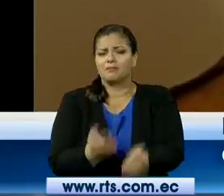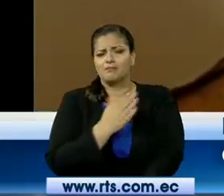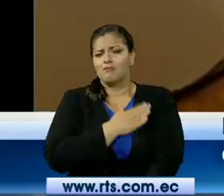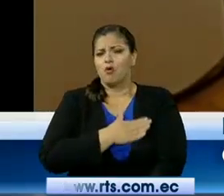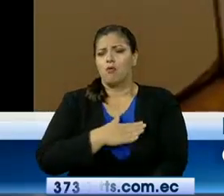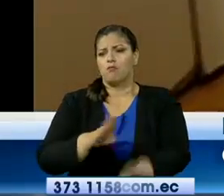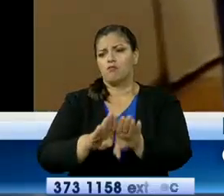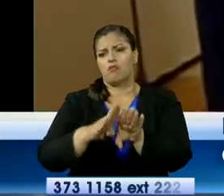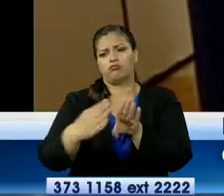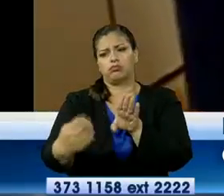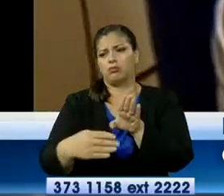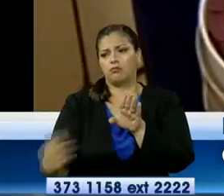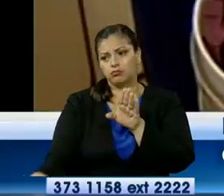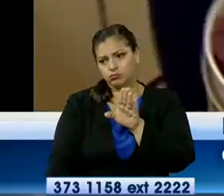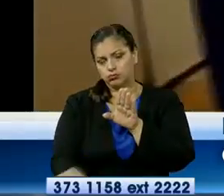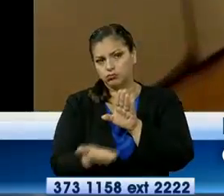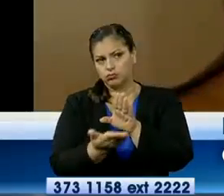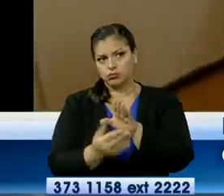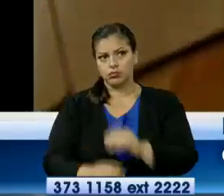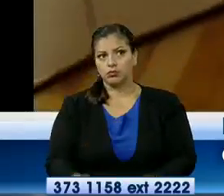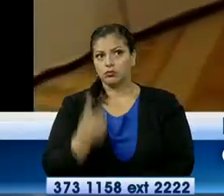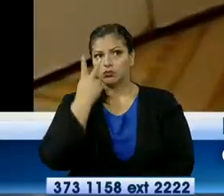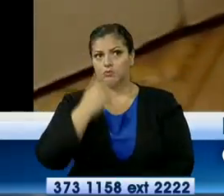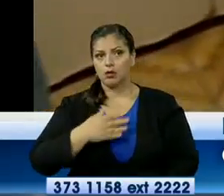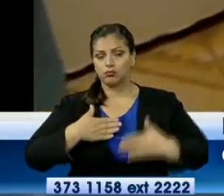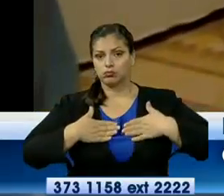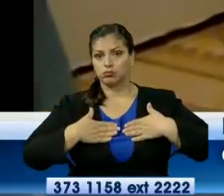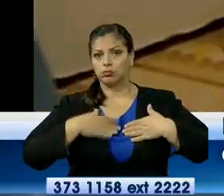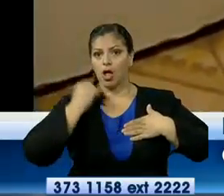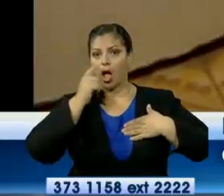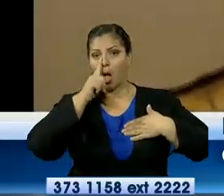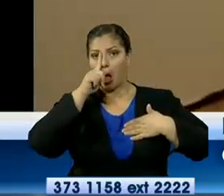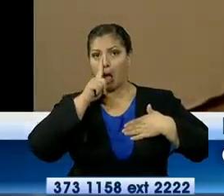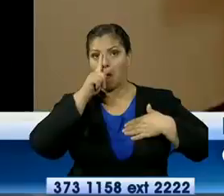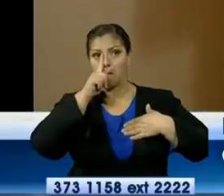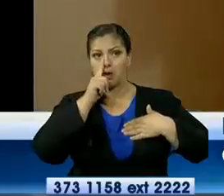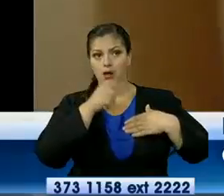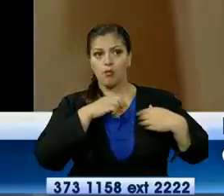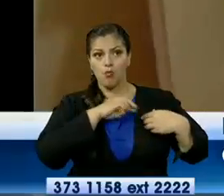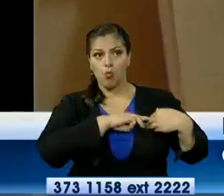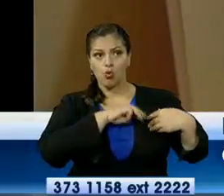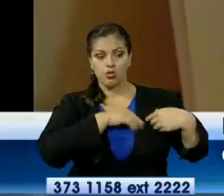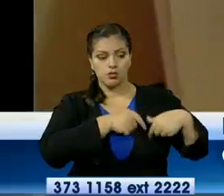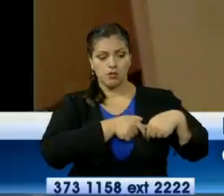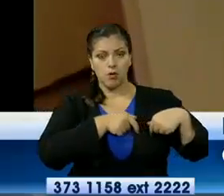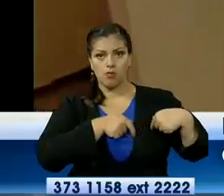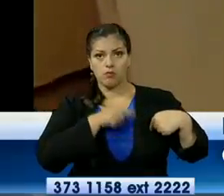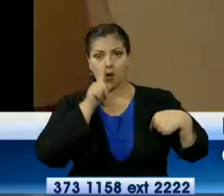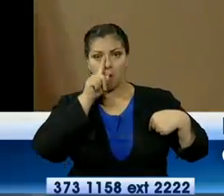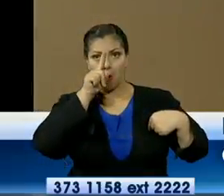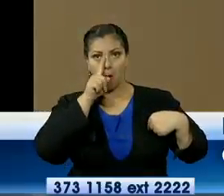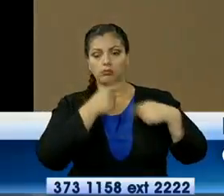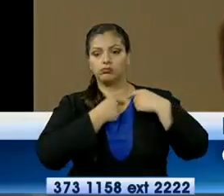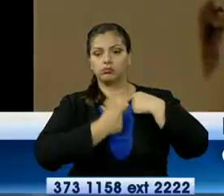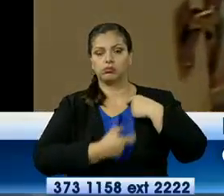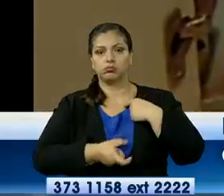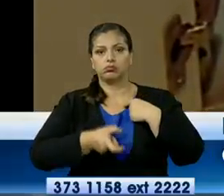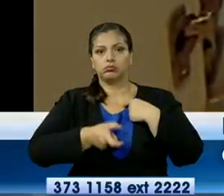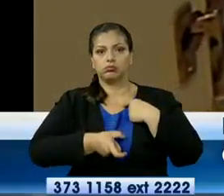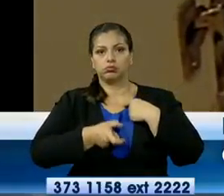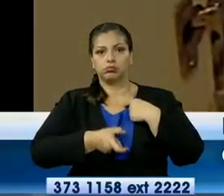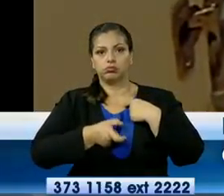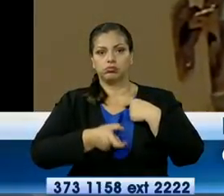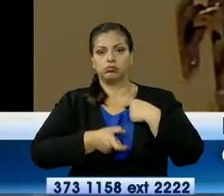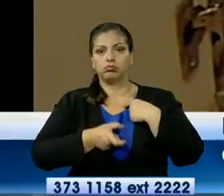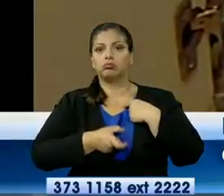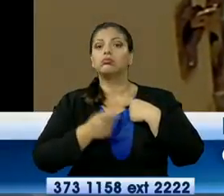Está plenamente identificado, por ejemplo, cada miembro de la brigada. Está plenamente identificado con su credencial al cuello. Y, por cierto, no anda uno ni